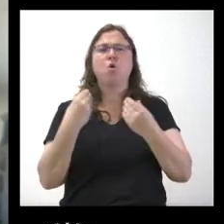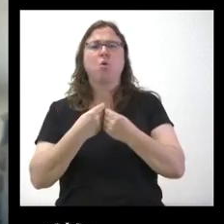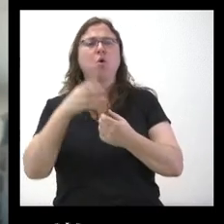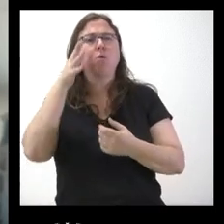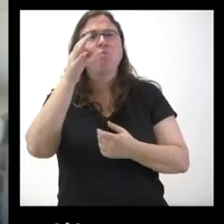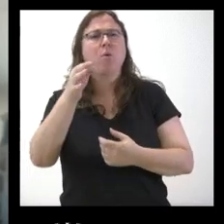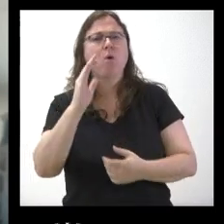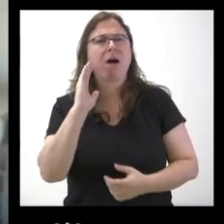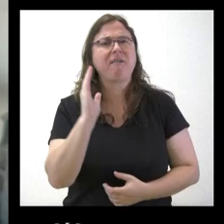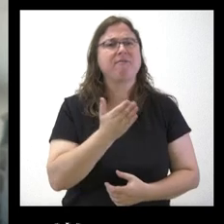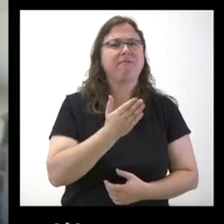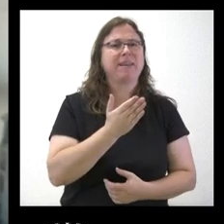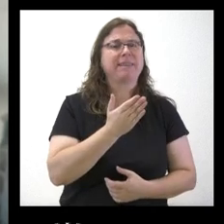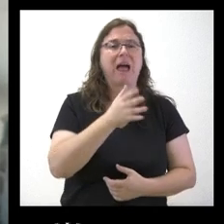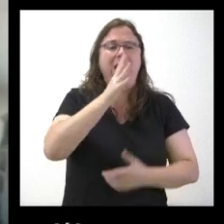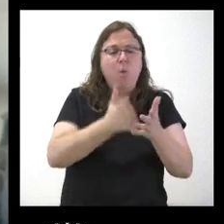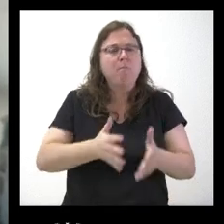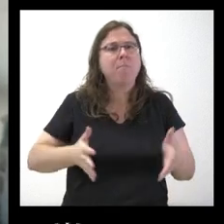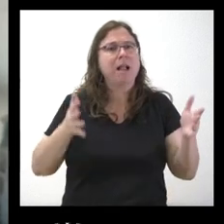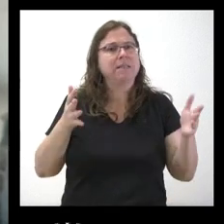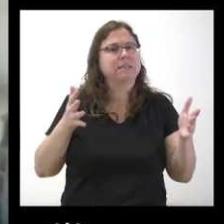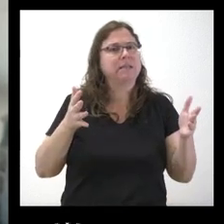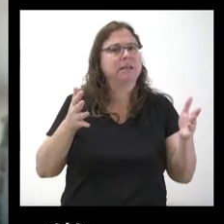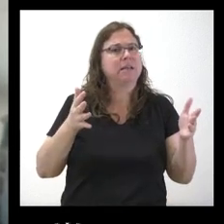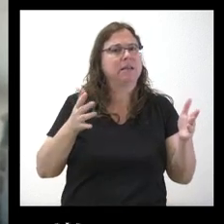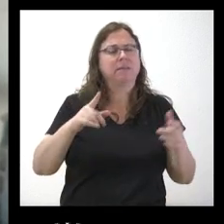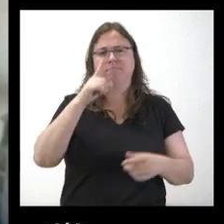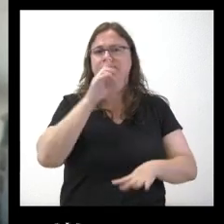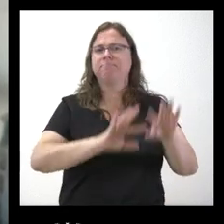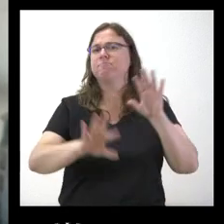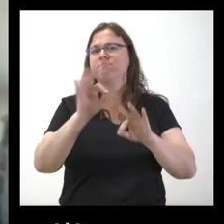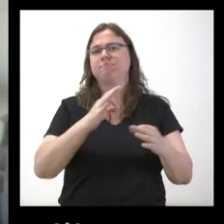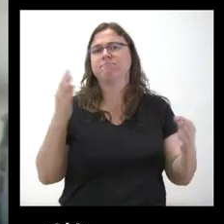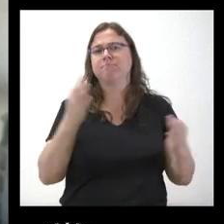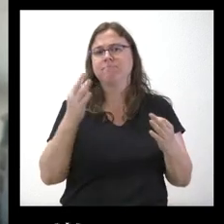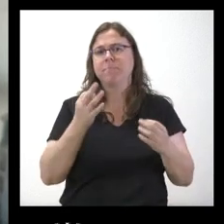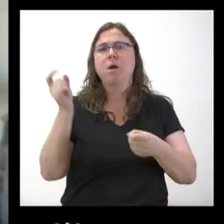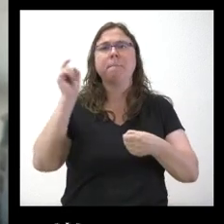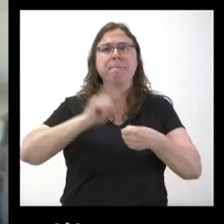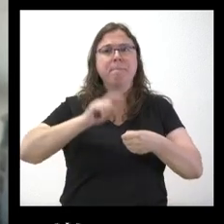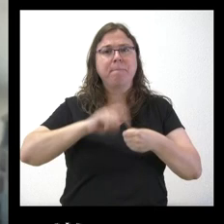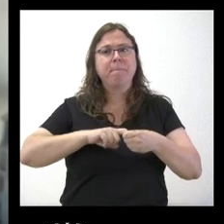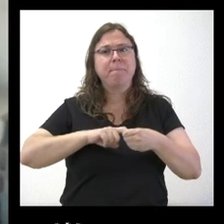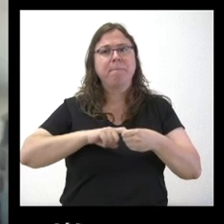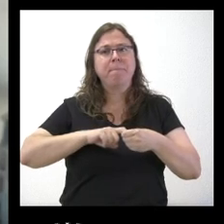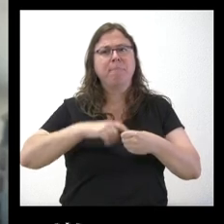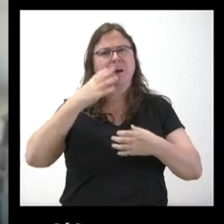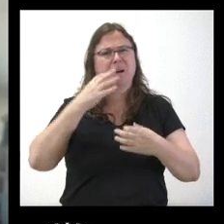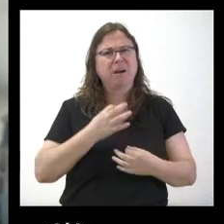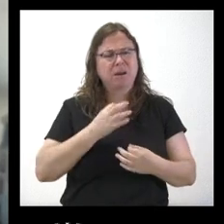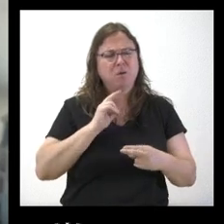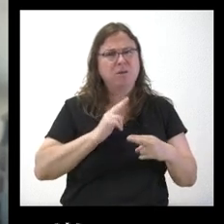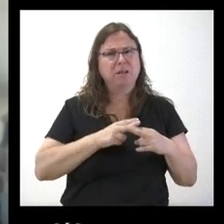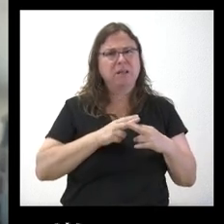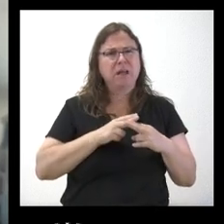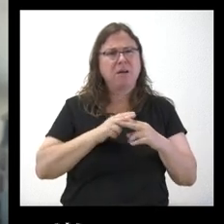los por los embalses en el que les le pidieron eh participación en la tasa creo que se llama por afección